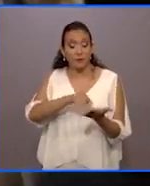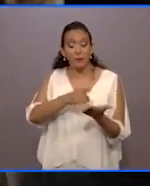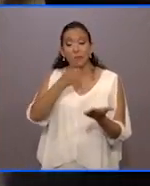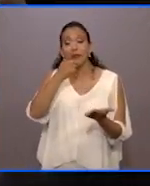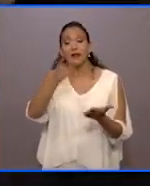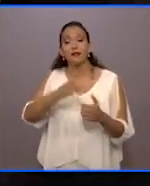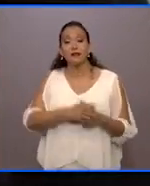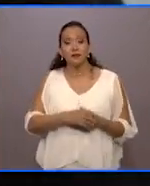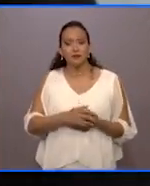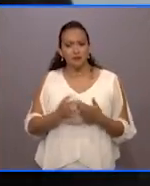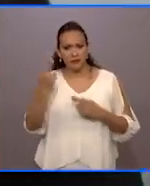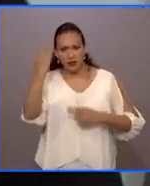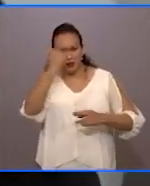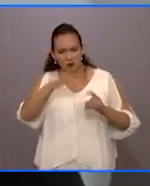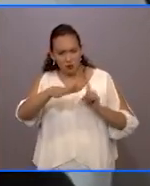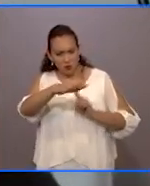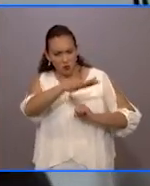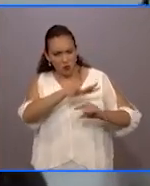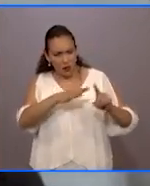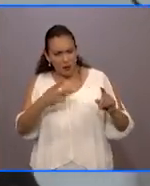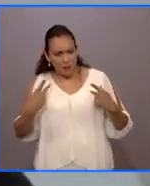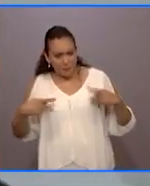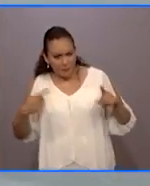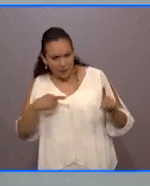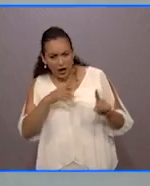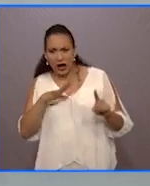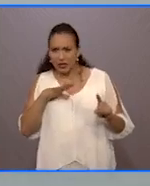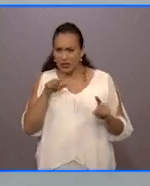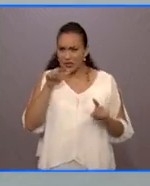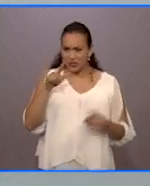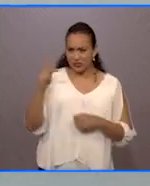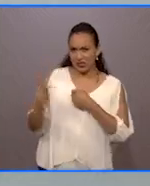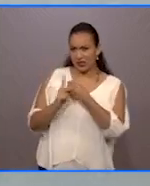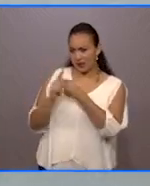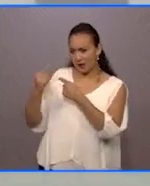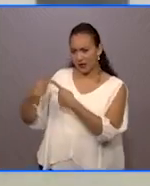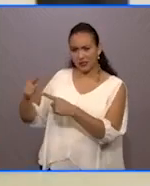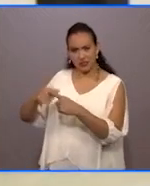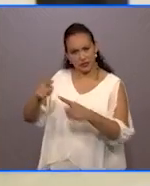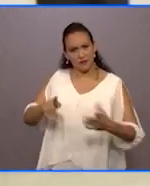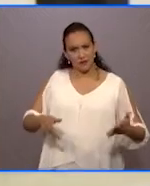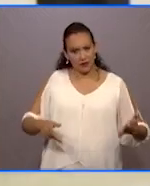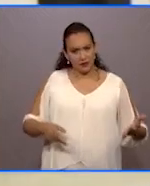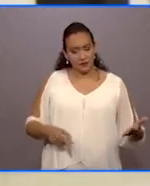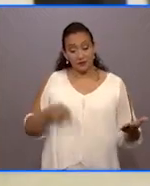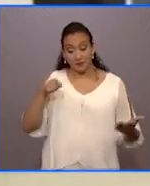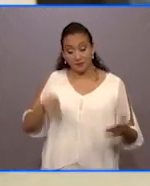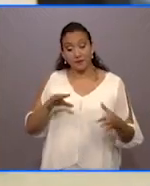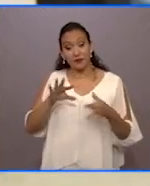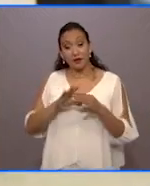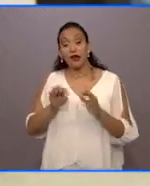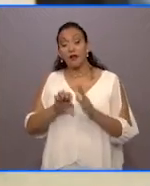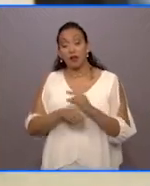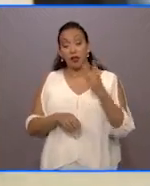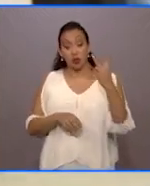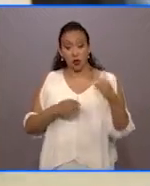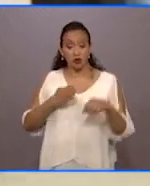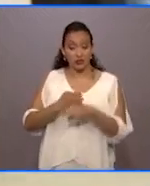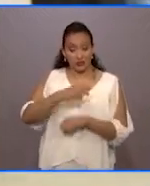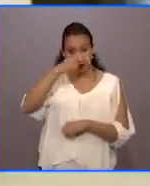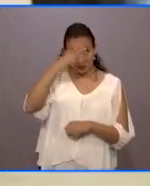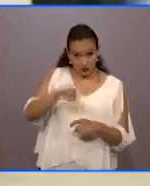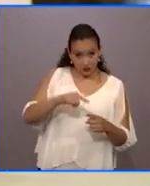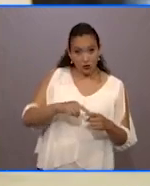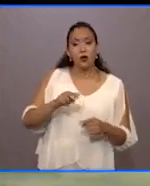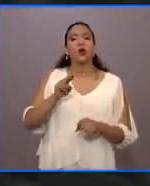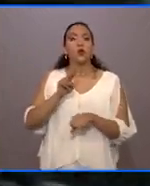se analiza el contexto de la gestación subrogada en 17 países de la región. El texto destaca que 2 estados de México,